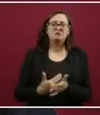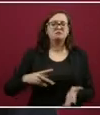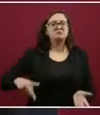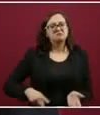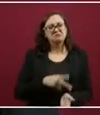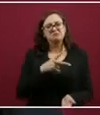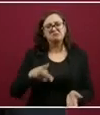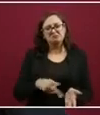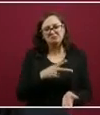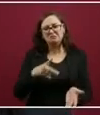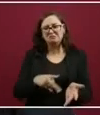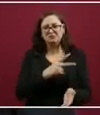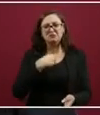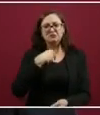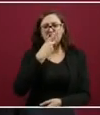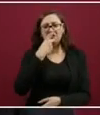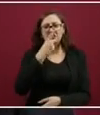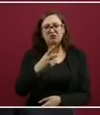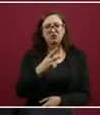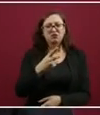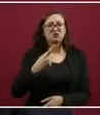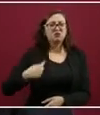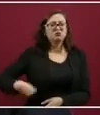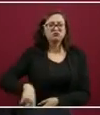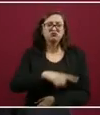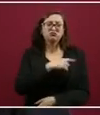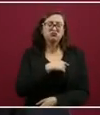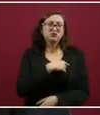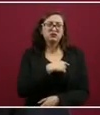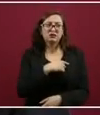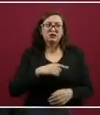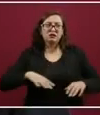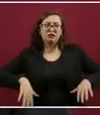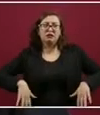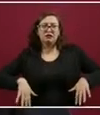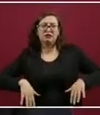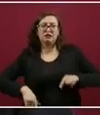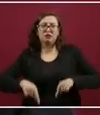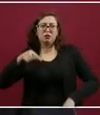nos vamos a detener.